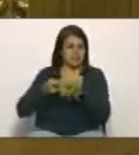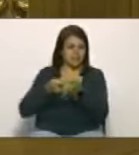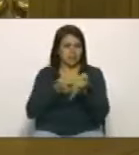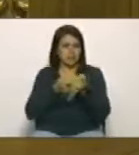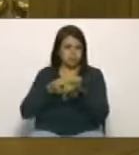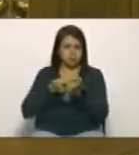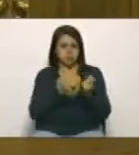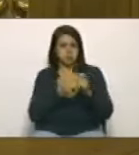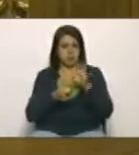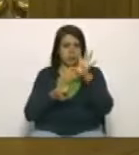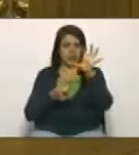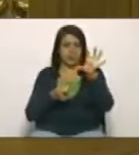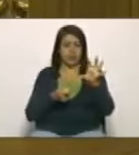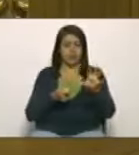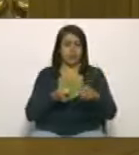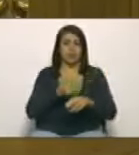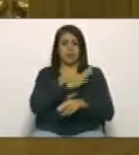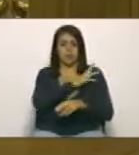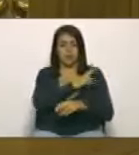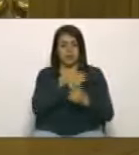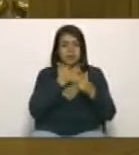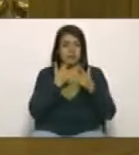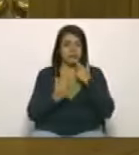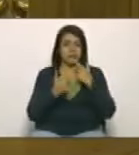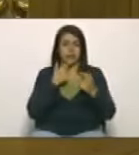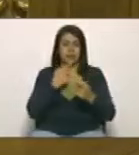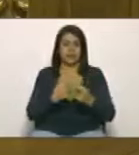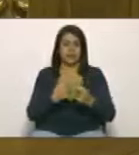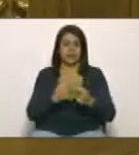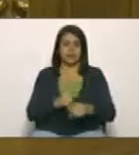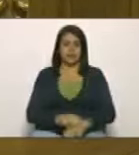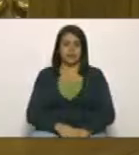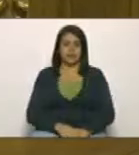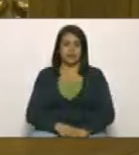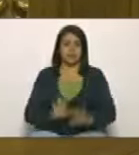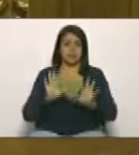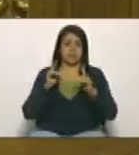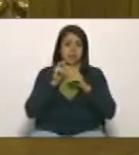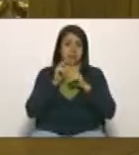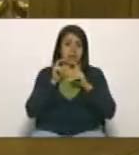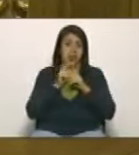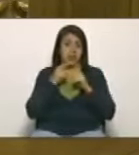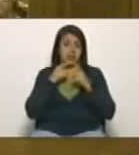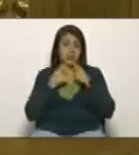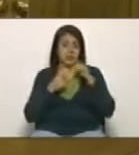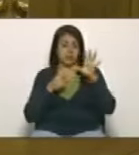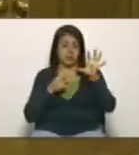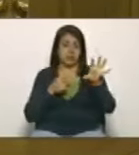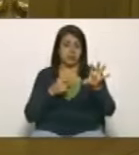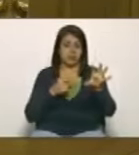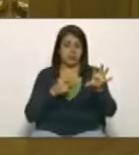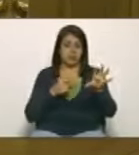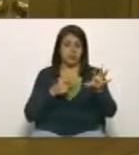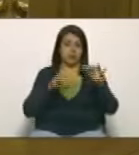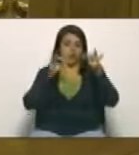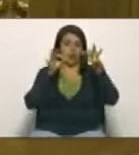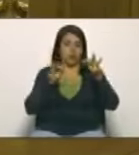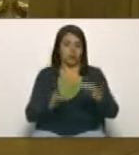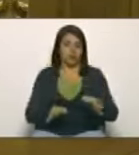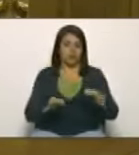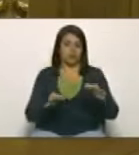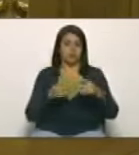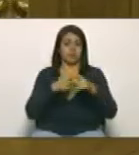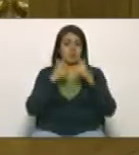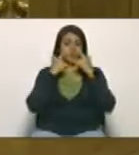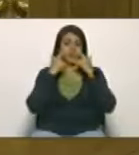contra Palestina, y la respuesta de la Corte es, en palabras más y palabras menos, que se formalice el asunto y se